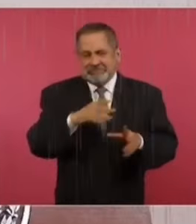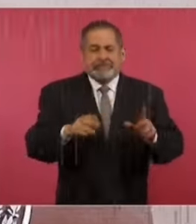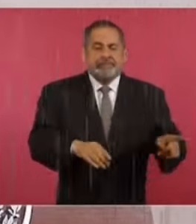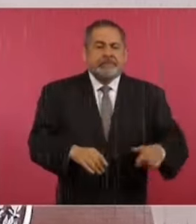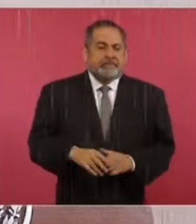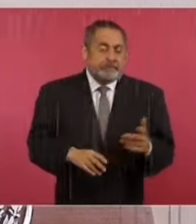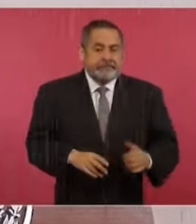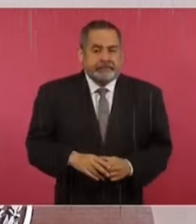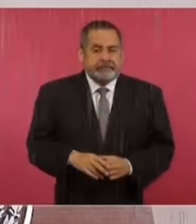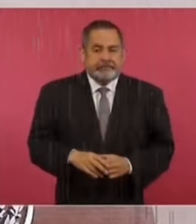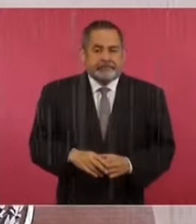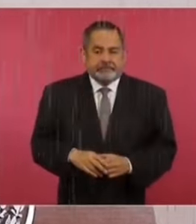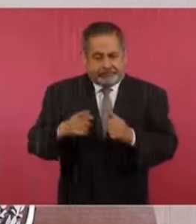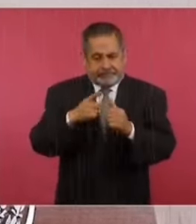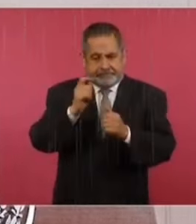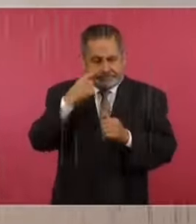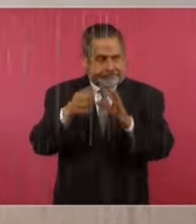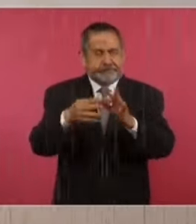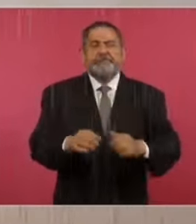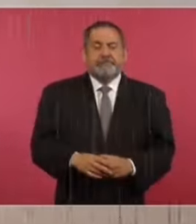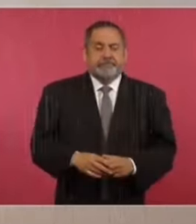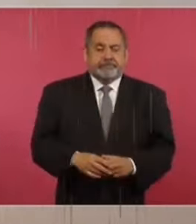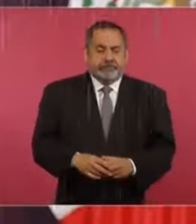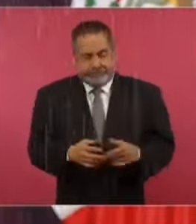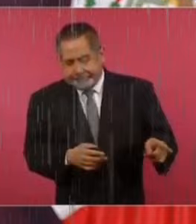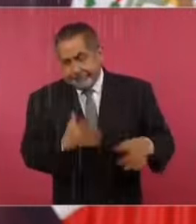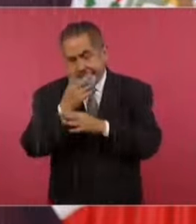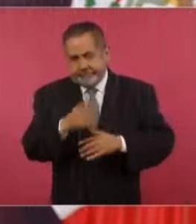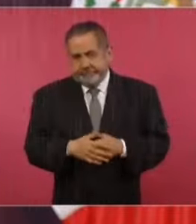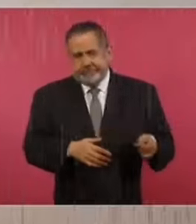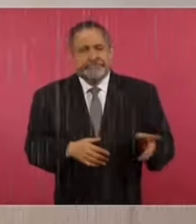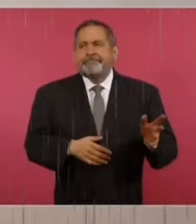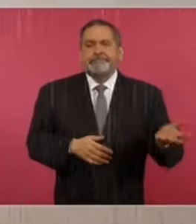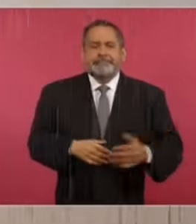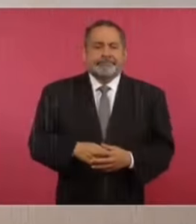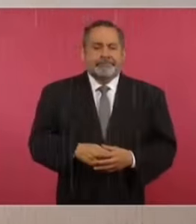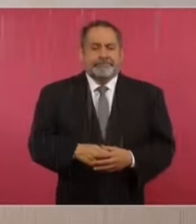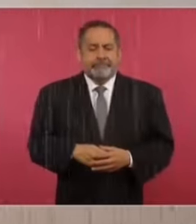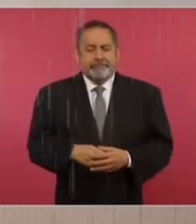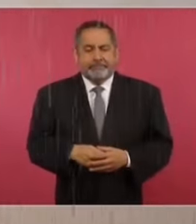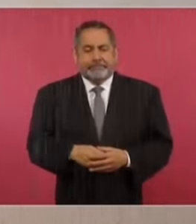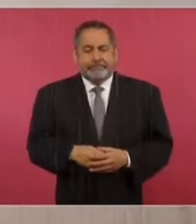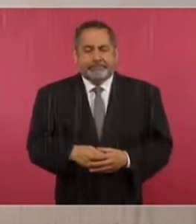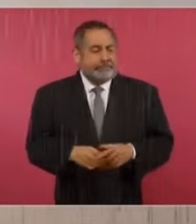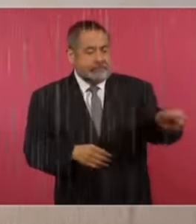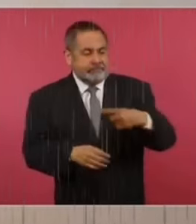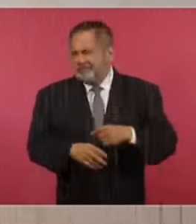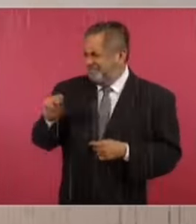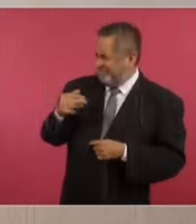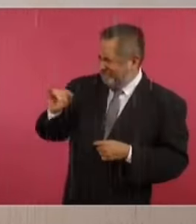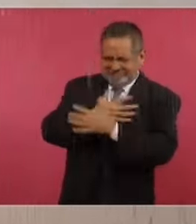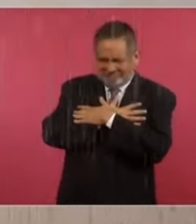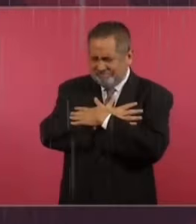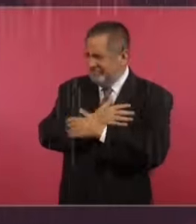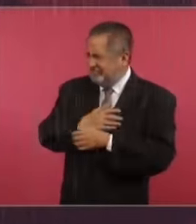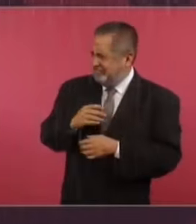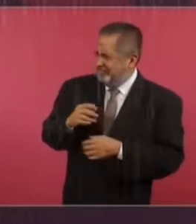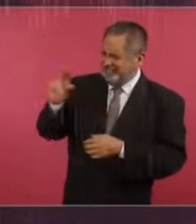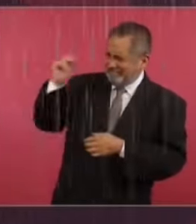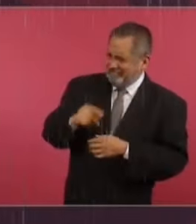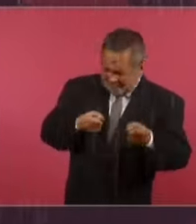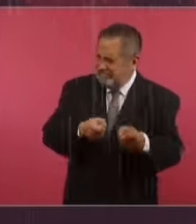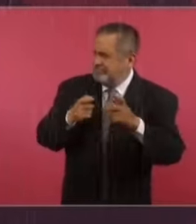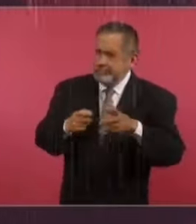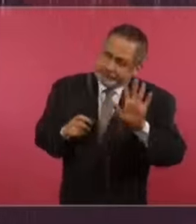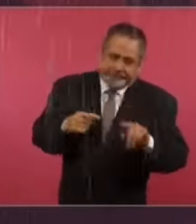adversarios. Porque primero es, hay que militarizar, nada de que abrazas, no balas. Y